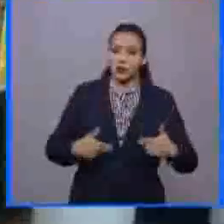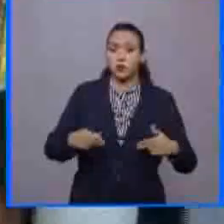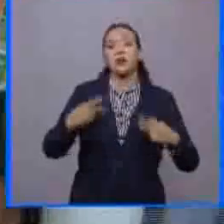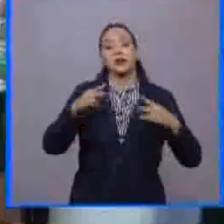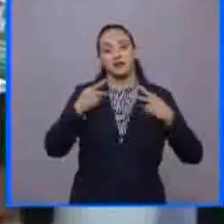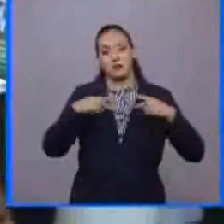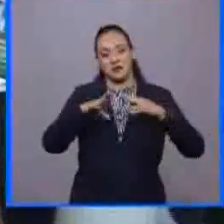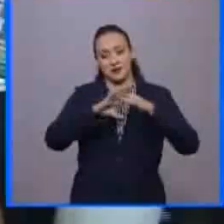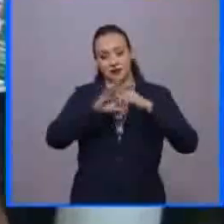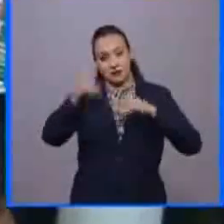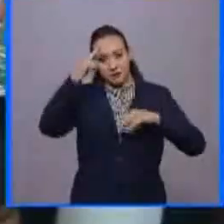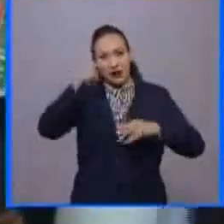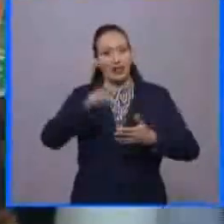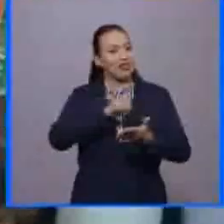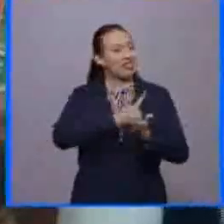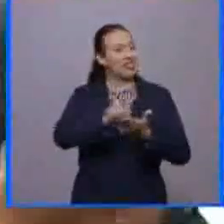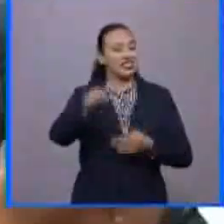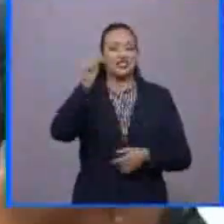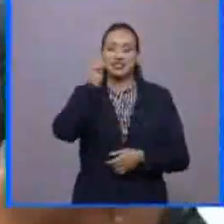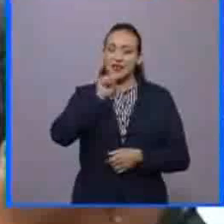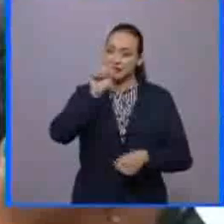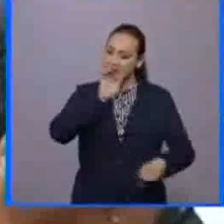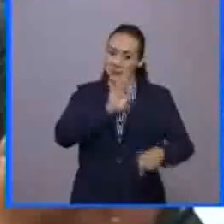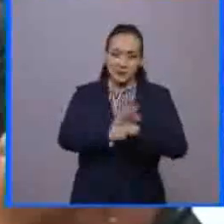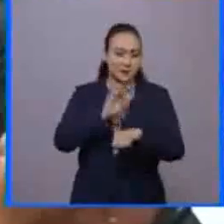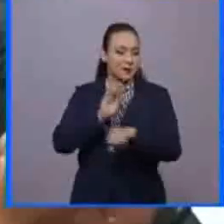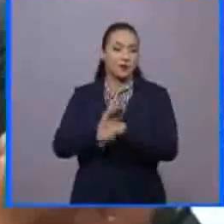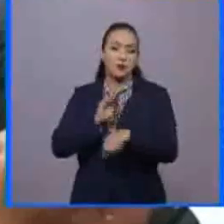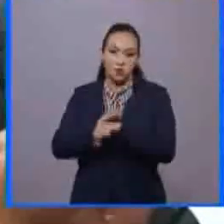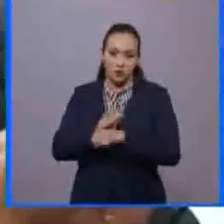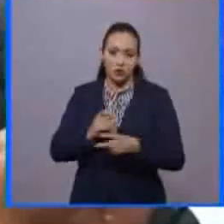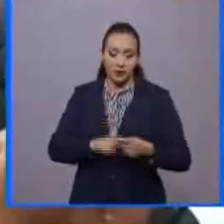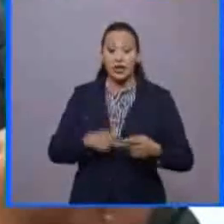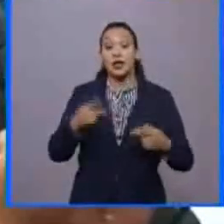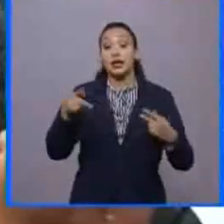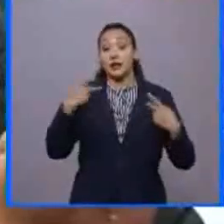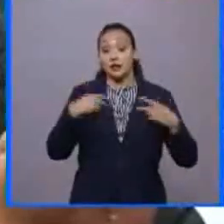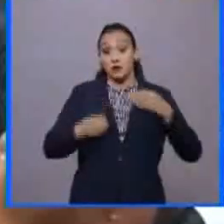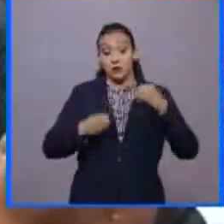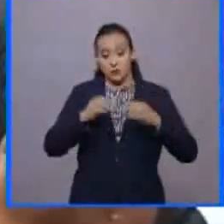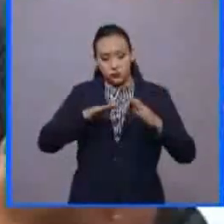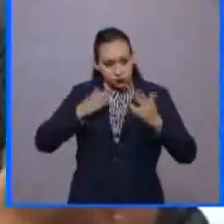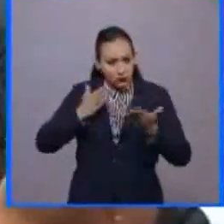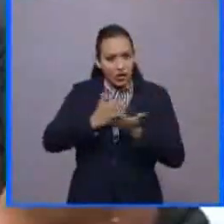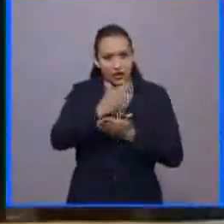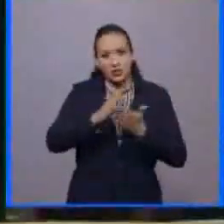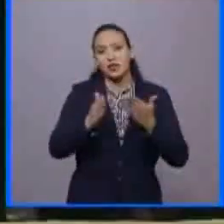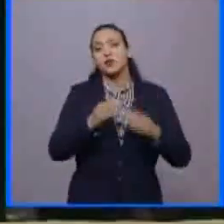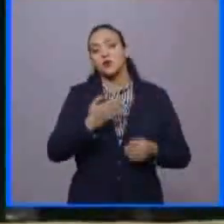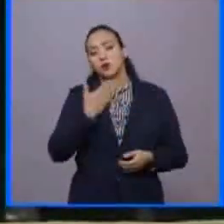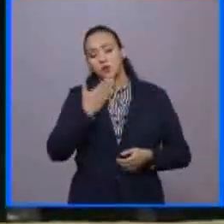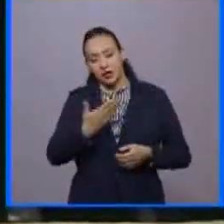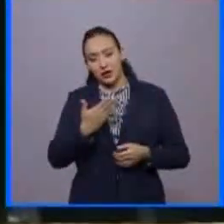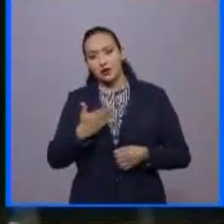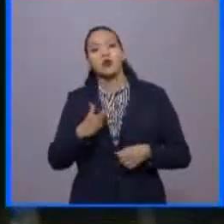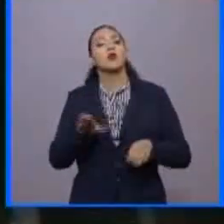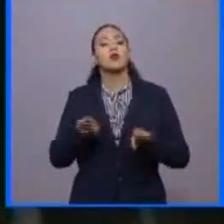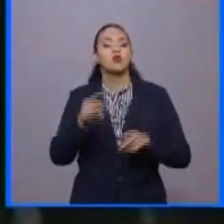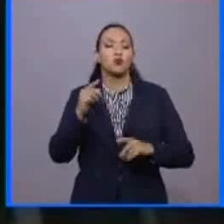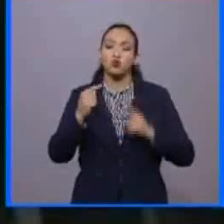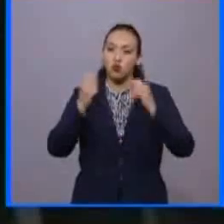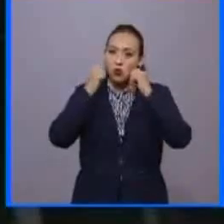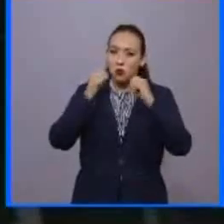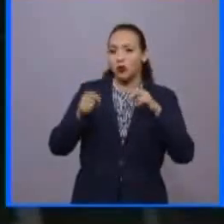les respeten en todo momento las garantías al debido proceso y el acceso a la justicia, con independencia de su